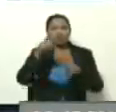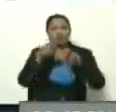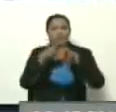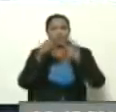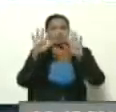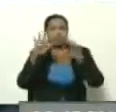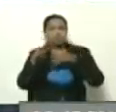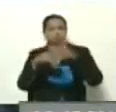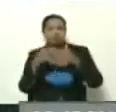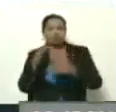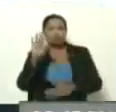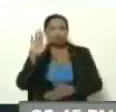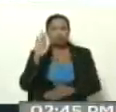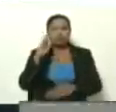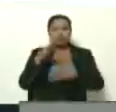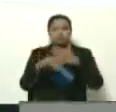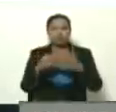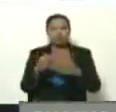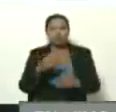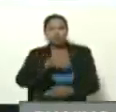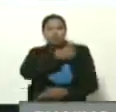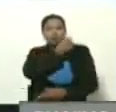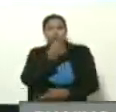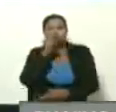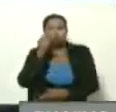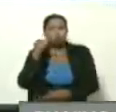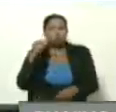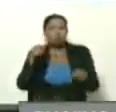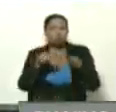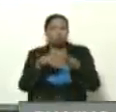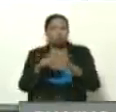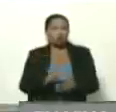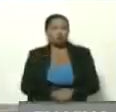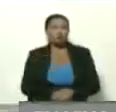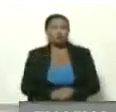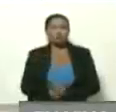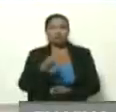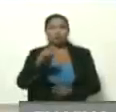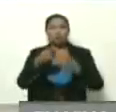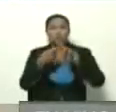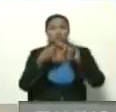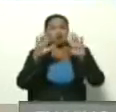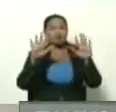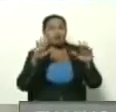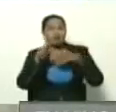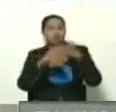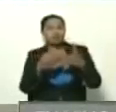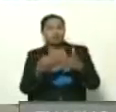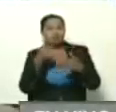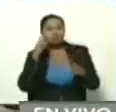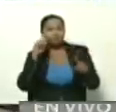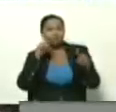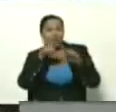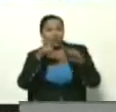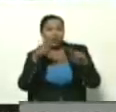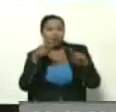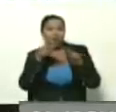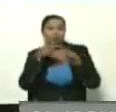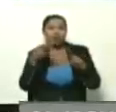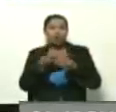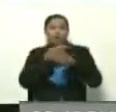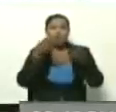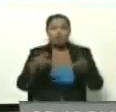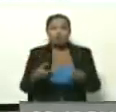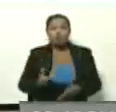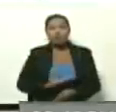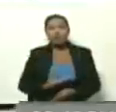gente comprometida, los jefes y las jefas de 1x10, y deberían ser un mecanismo directo al gobernador y al